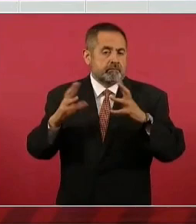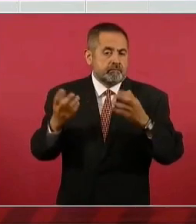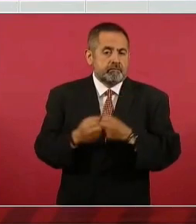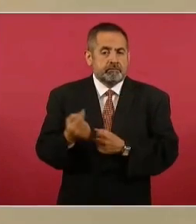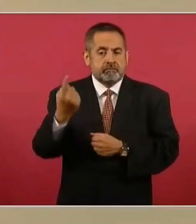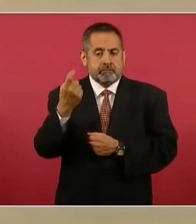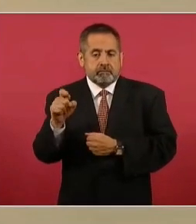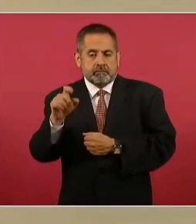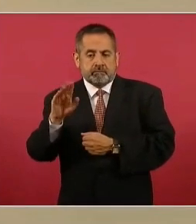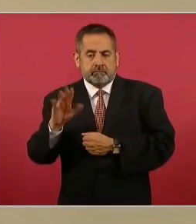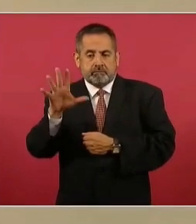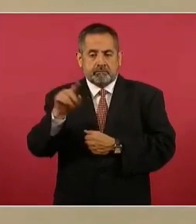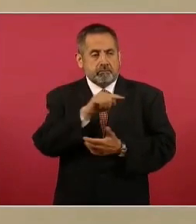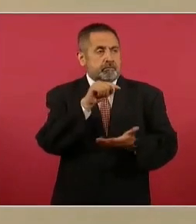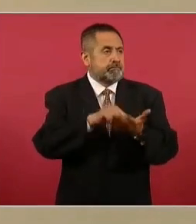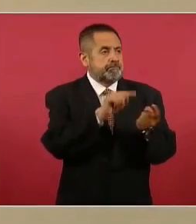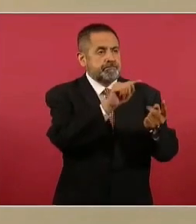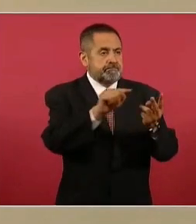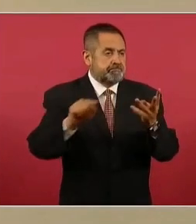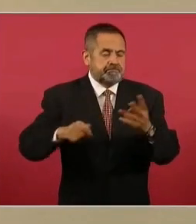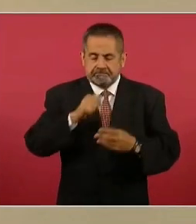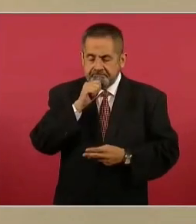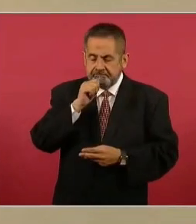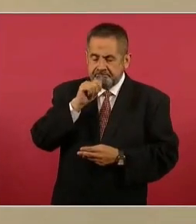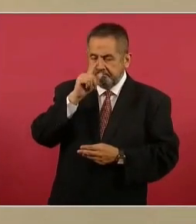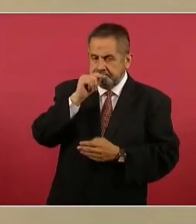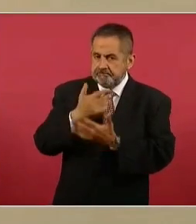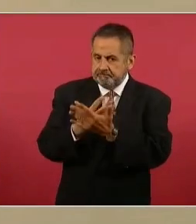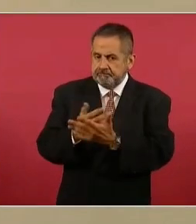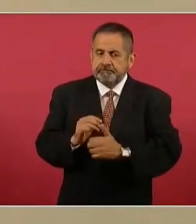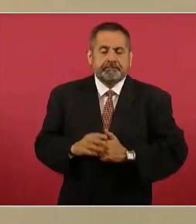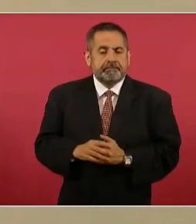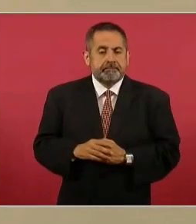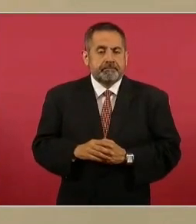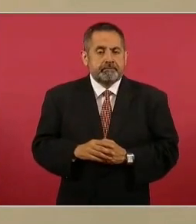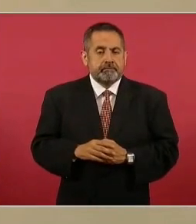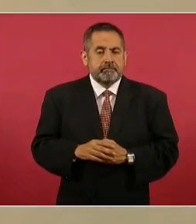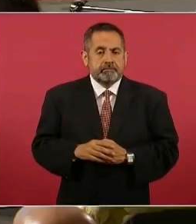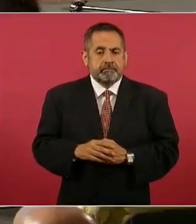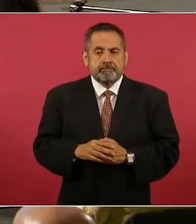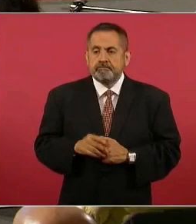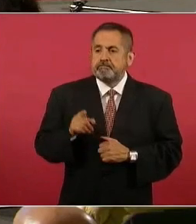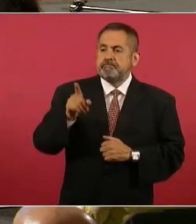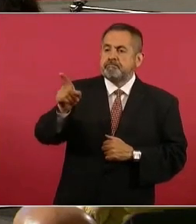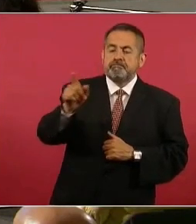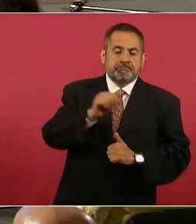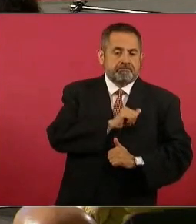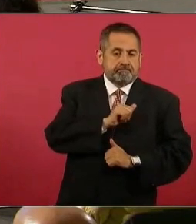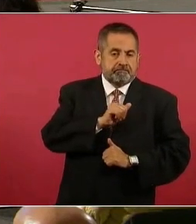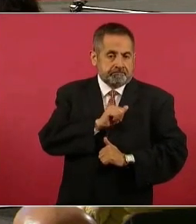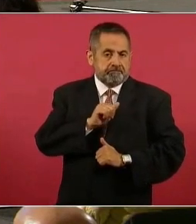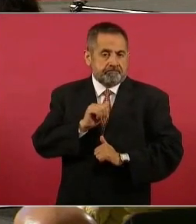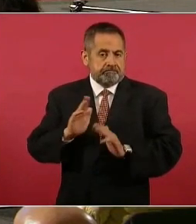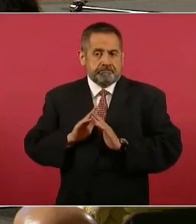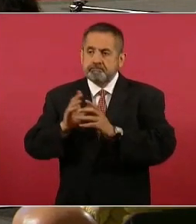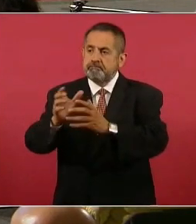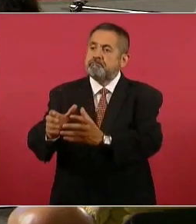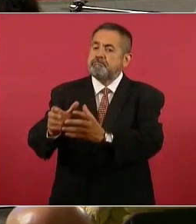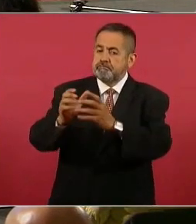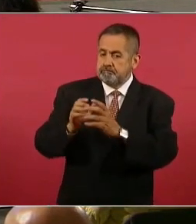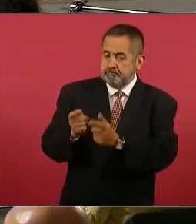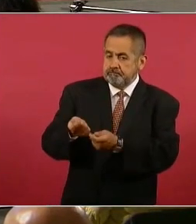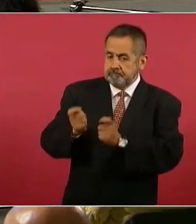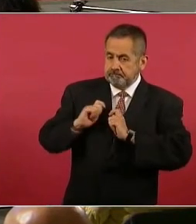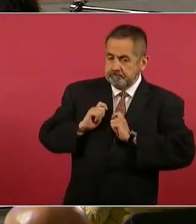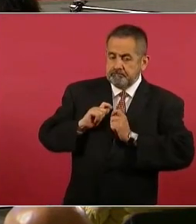195 pendientes de las compañías que el ejército asignará o ya asignó la guardia